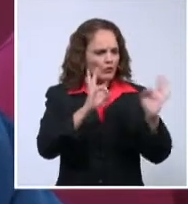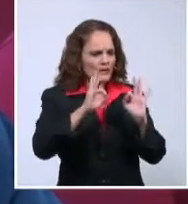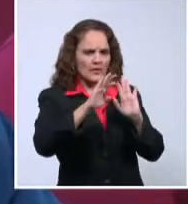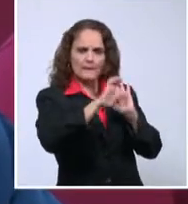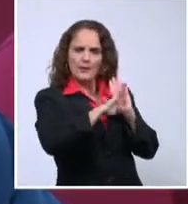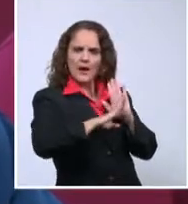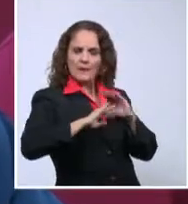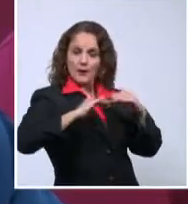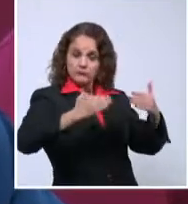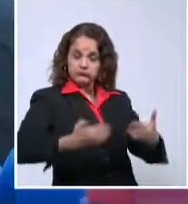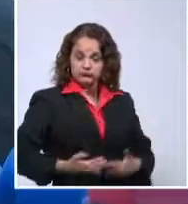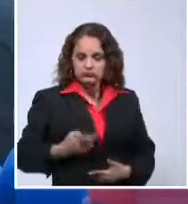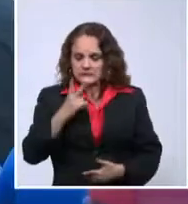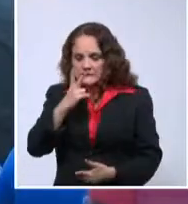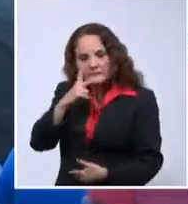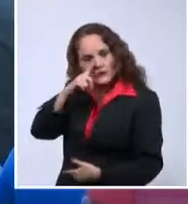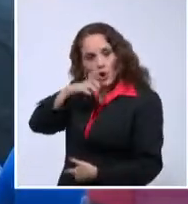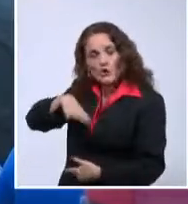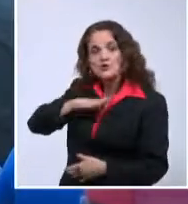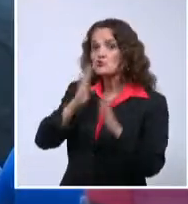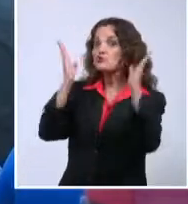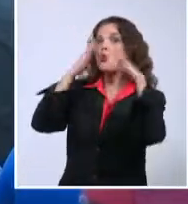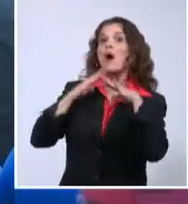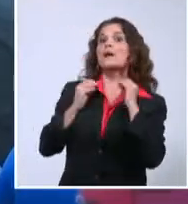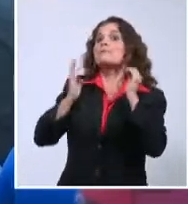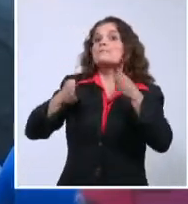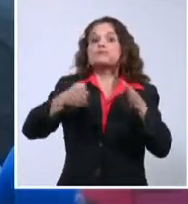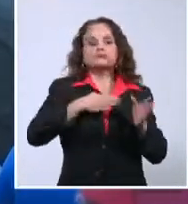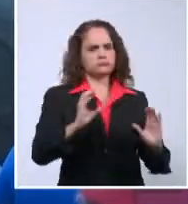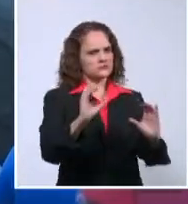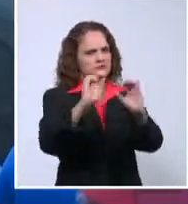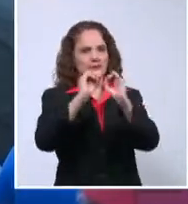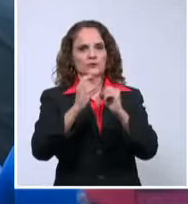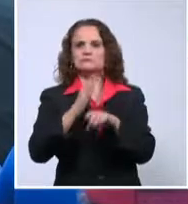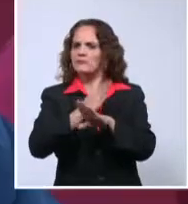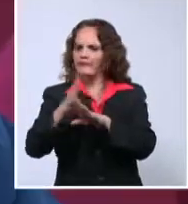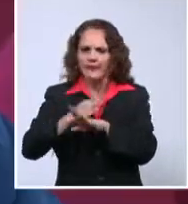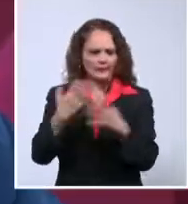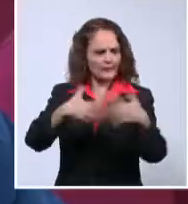la educación en la montaña y un programa agroalimentario con gran